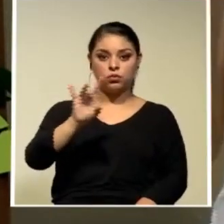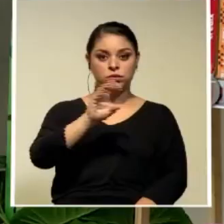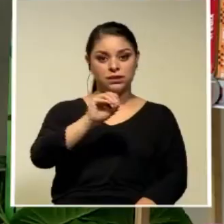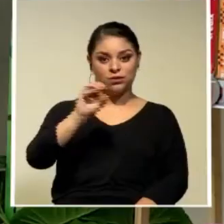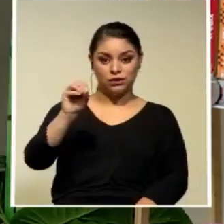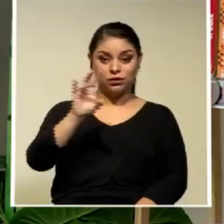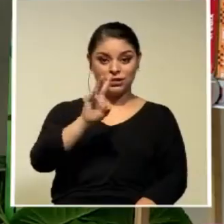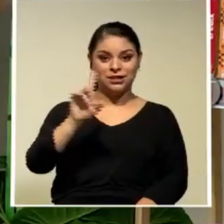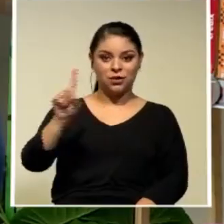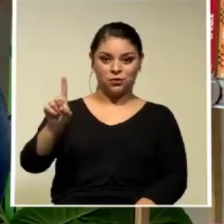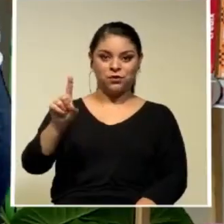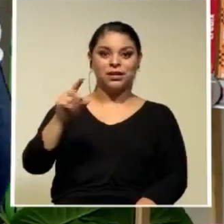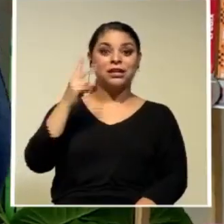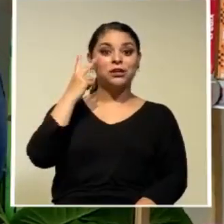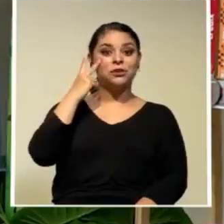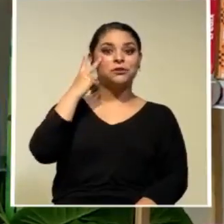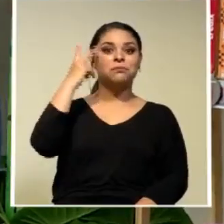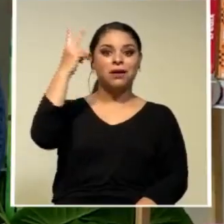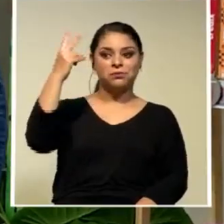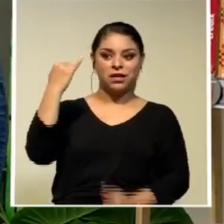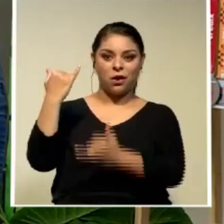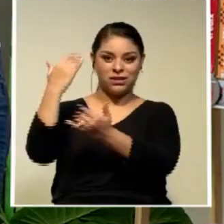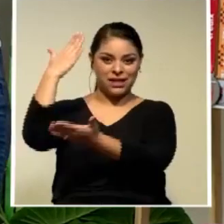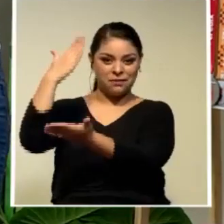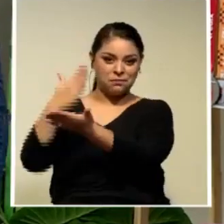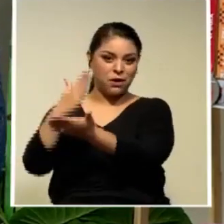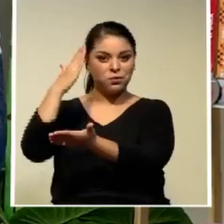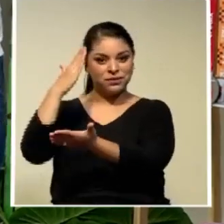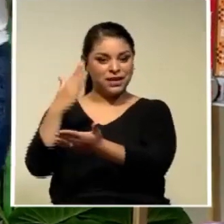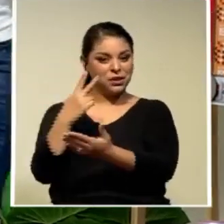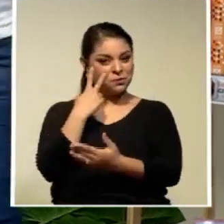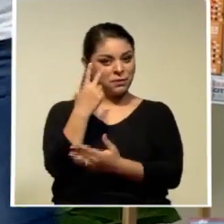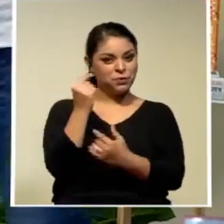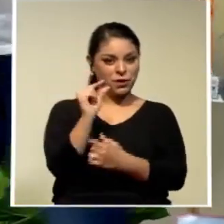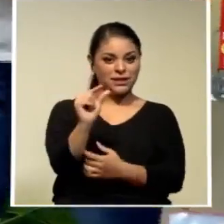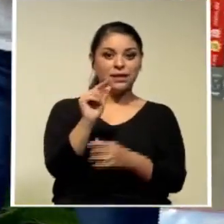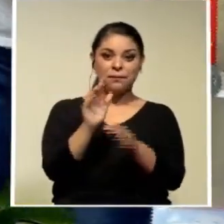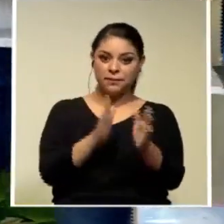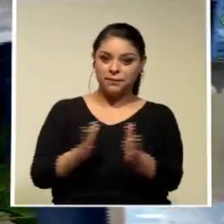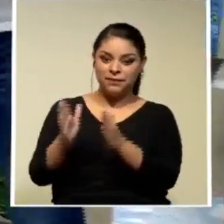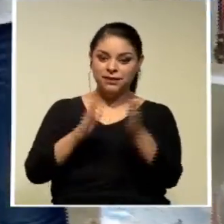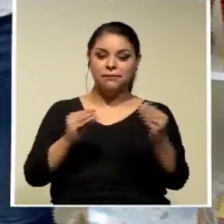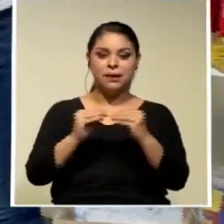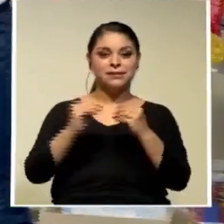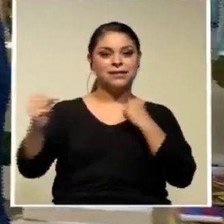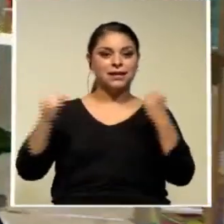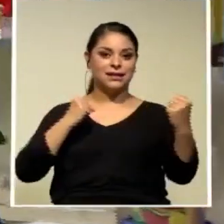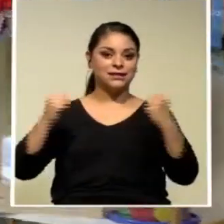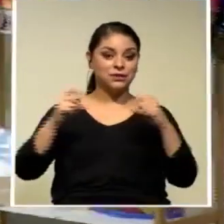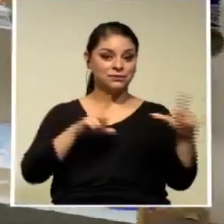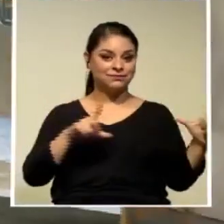83980071. Nos vemos después del corte. Prepárense para hacer más ejercicios. ¡Listos!